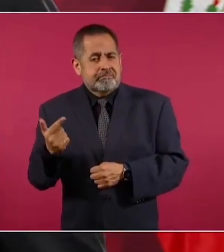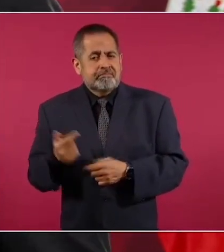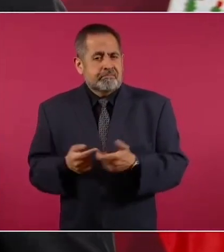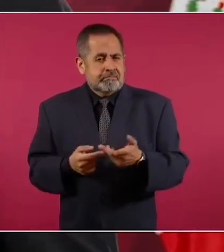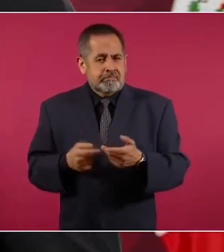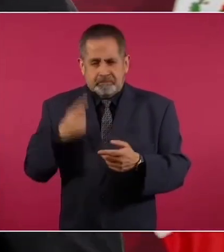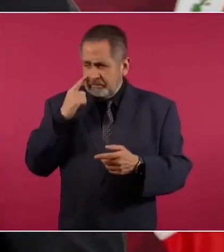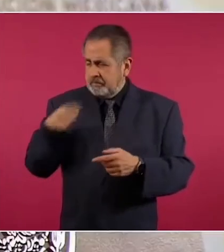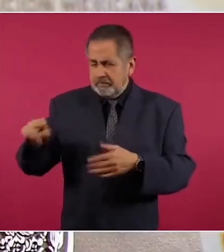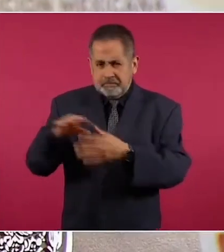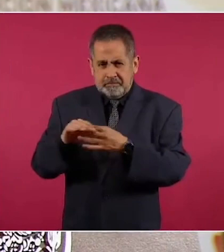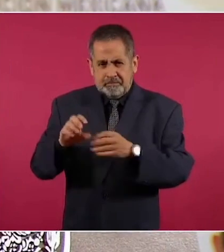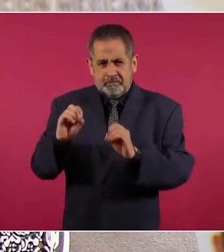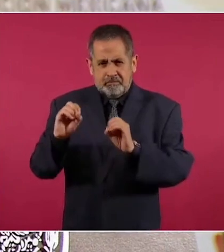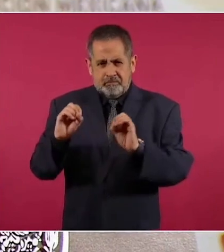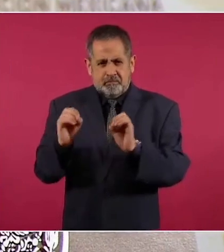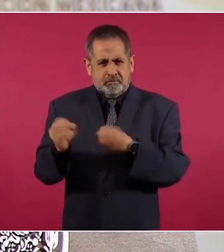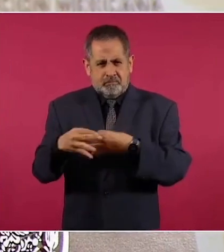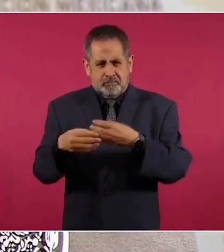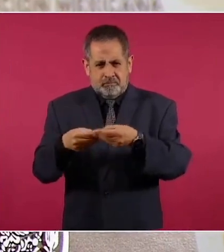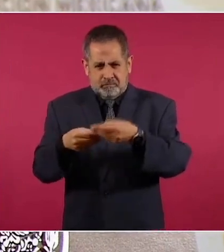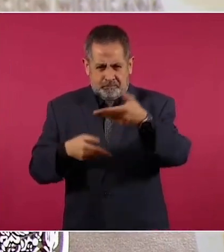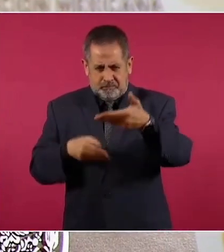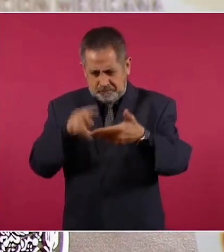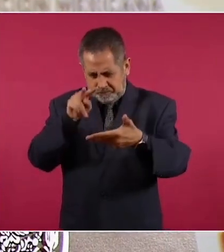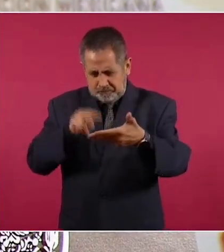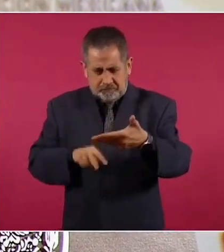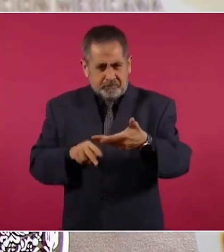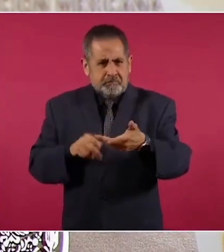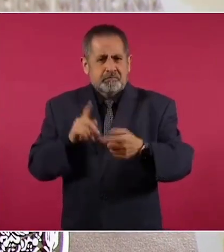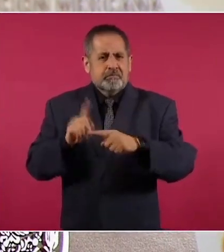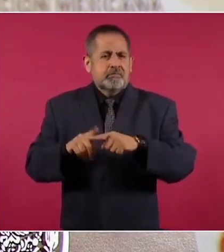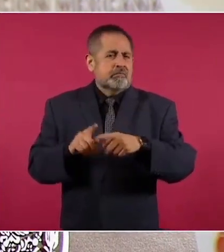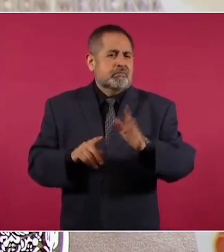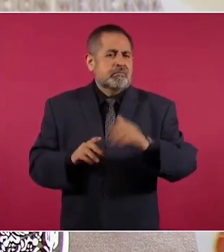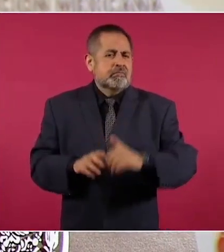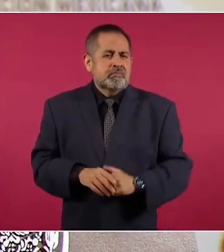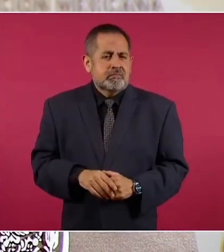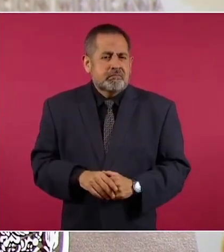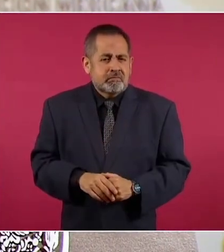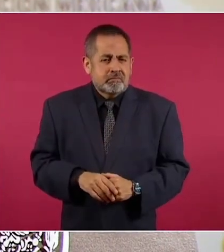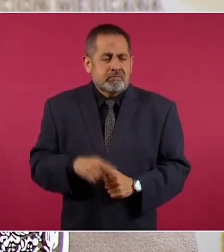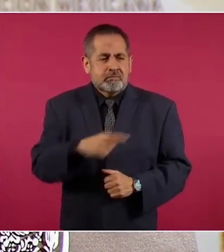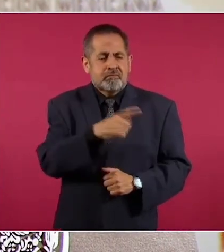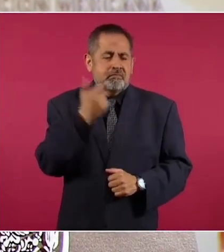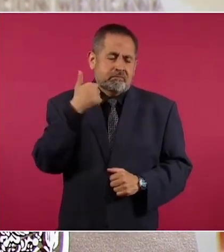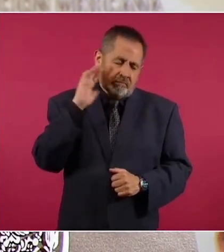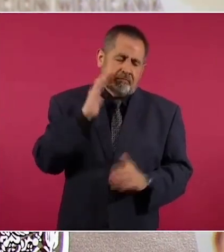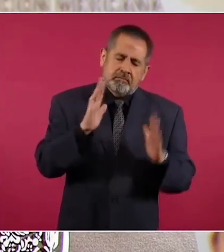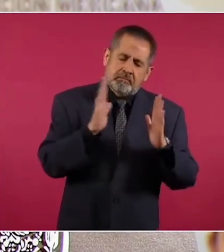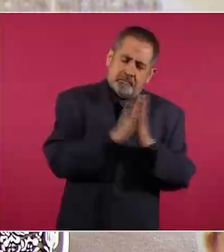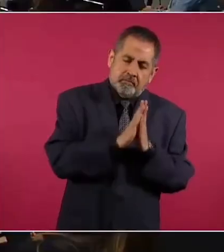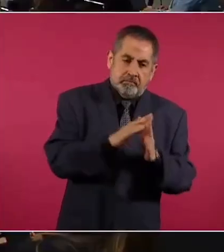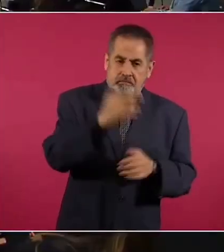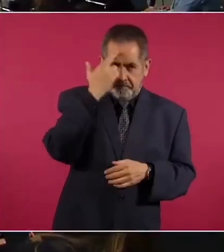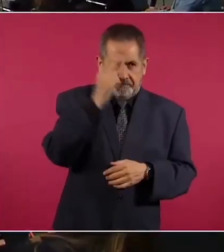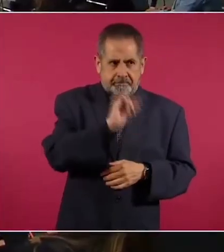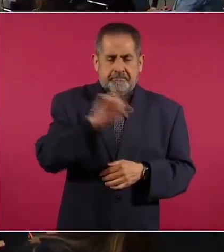77, a ver si no está un oficio ahí, de el finado